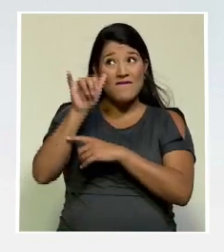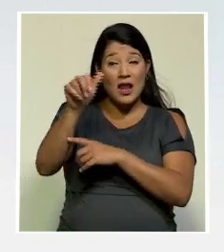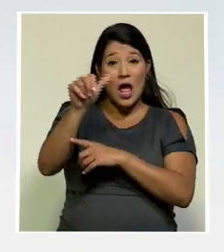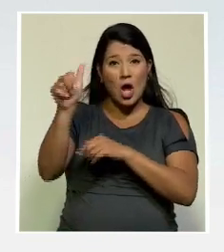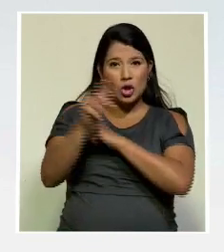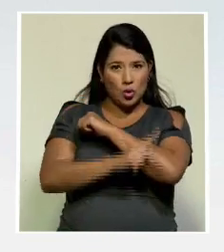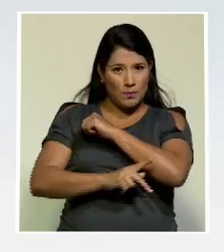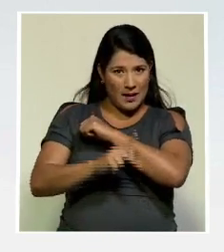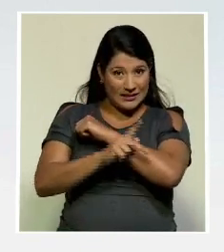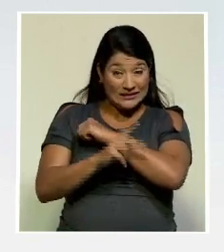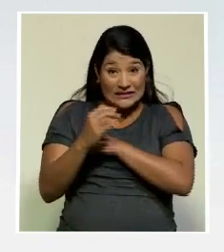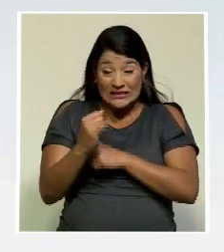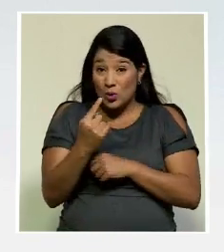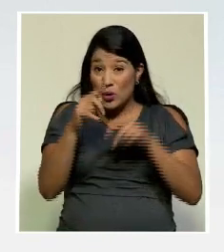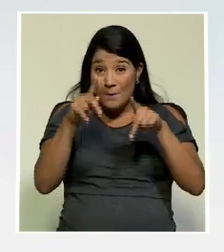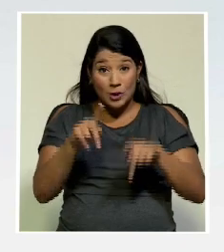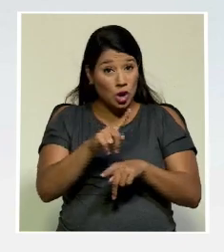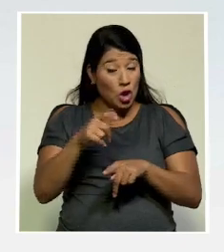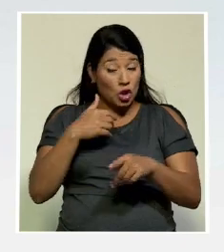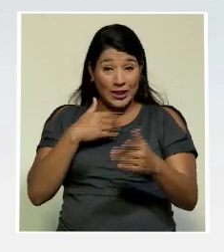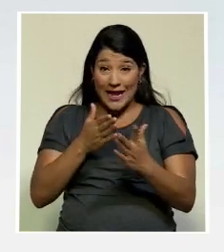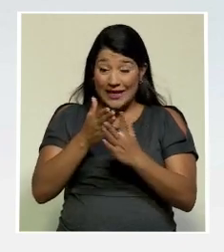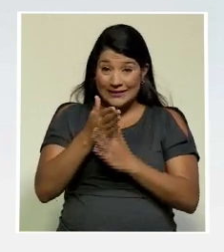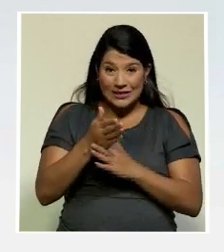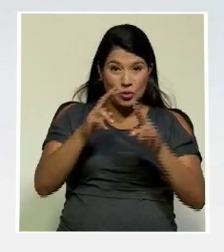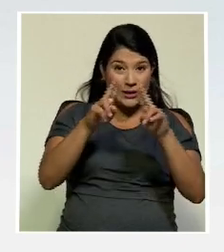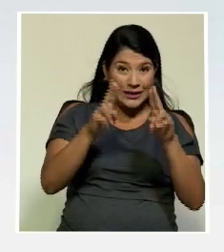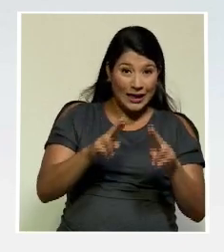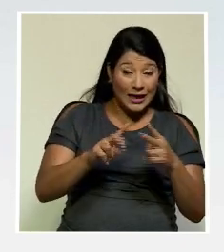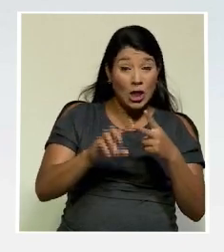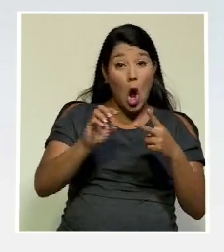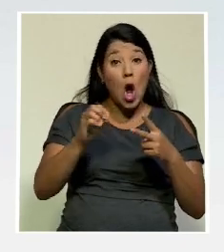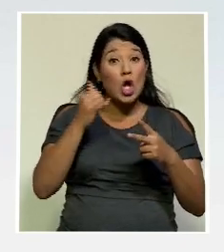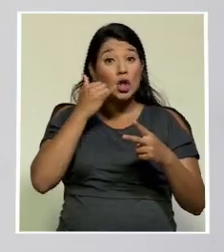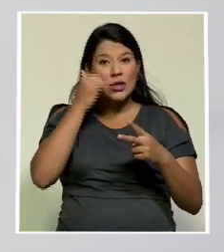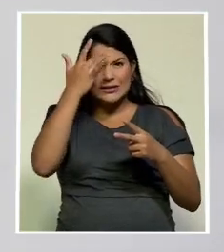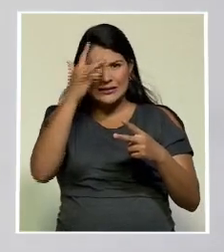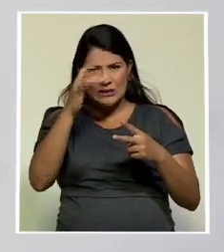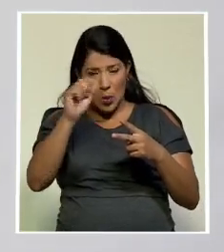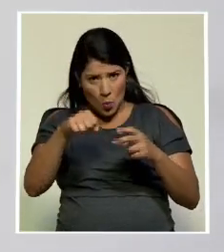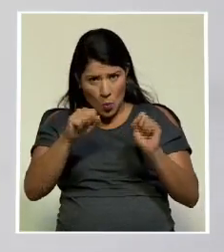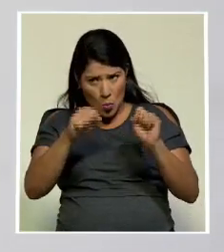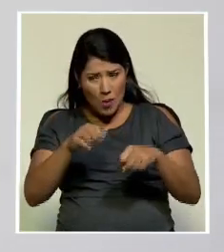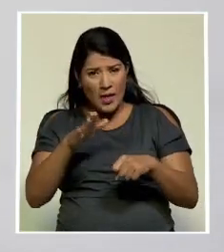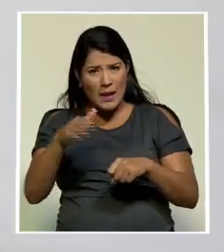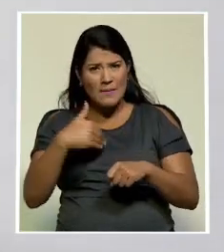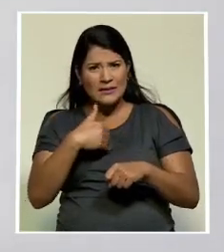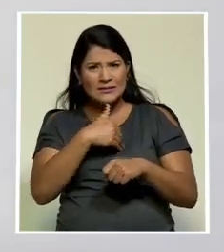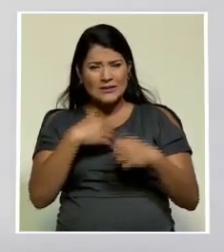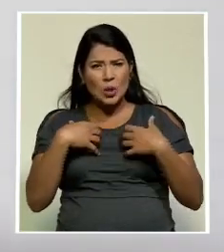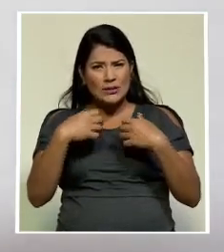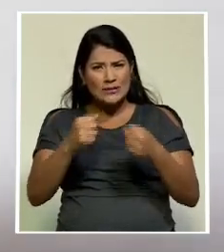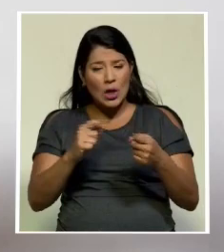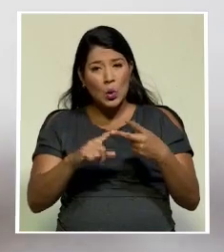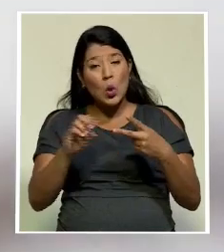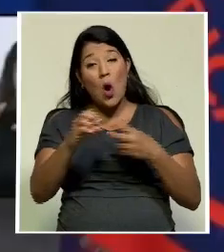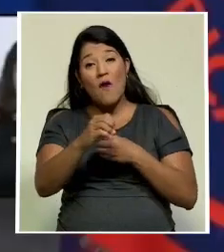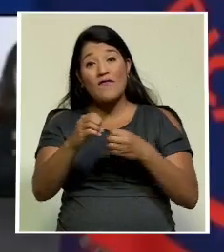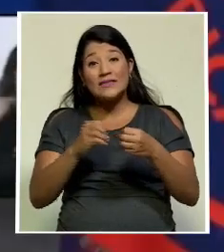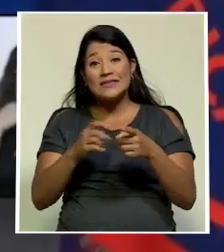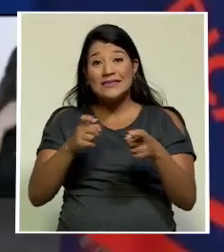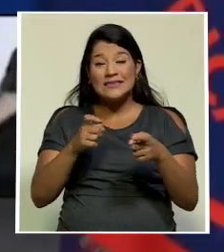persona no cuenta con acceso a internet o teléfono inteligente, podrá dirigirse a las áreas de salud u oficinas administrativas de la caja.